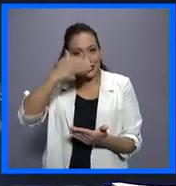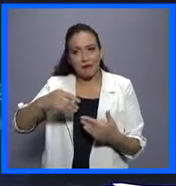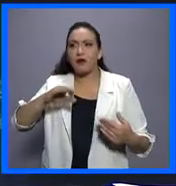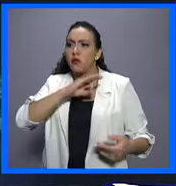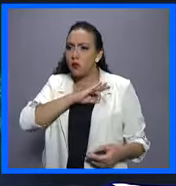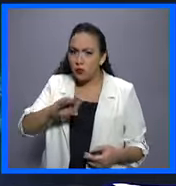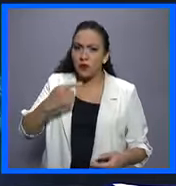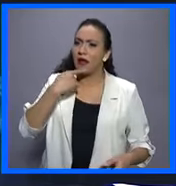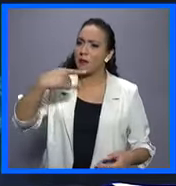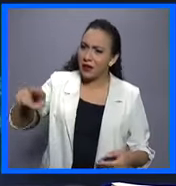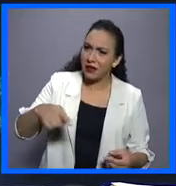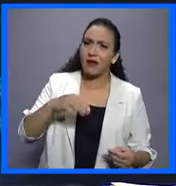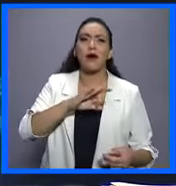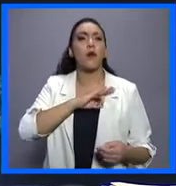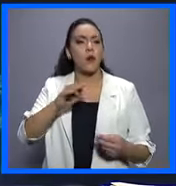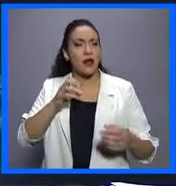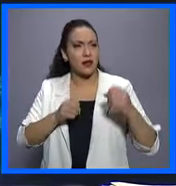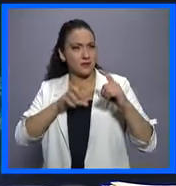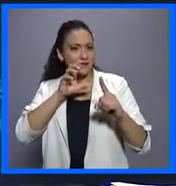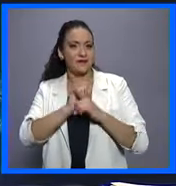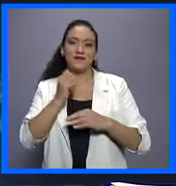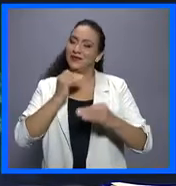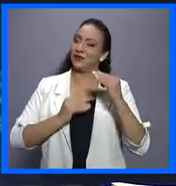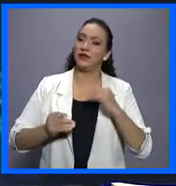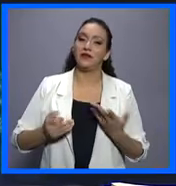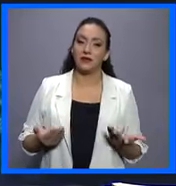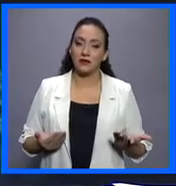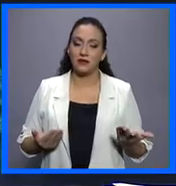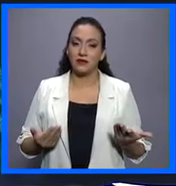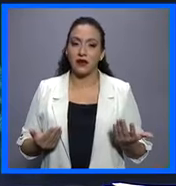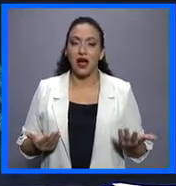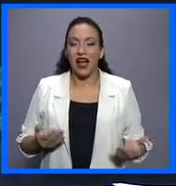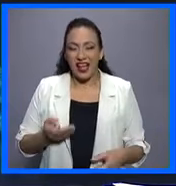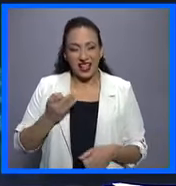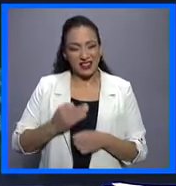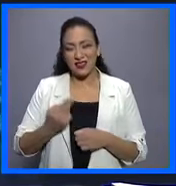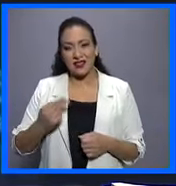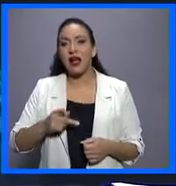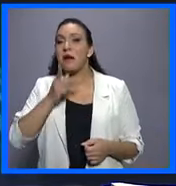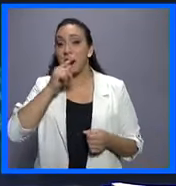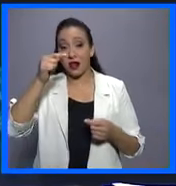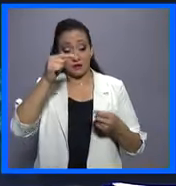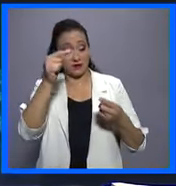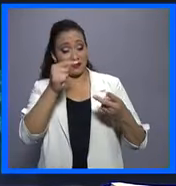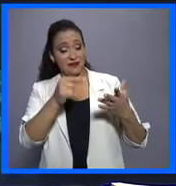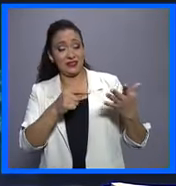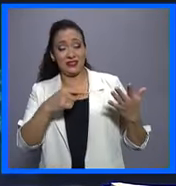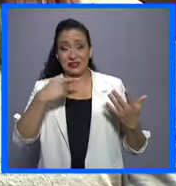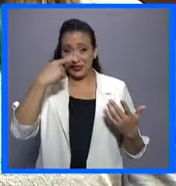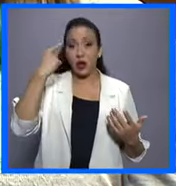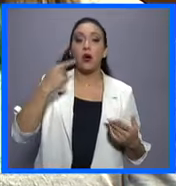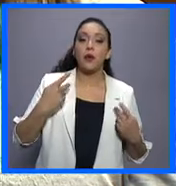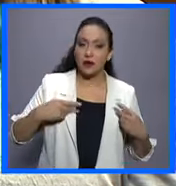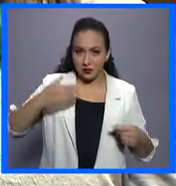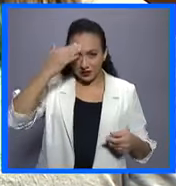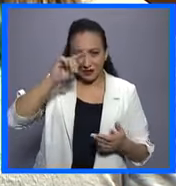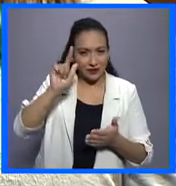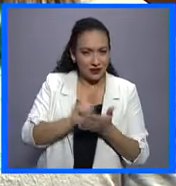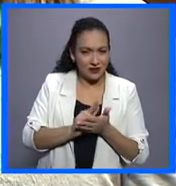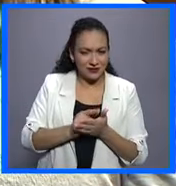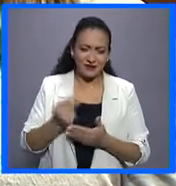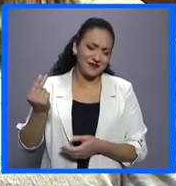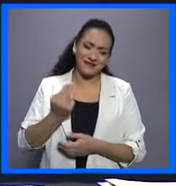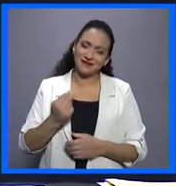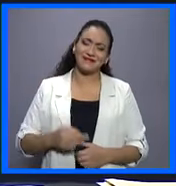entenderlo. No es necesario que alguien sepa derecho. Destacó que